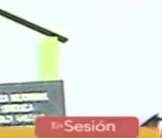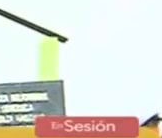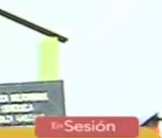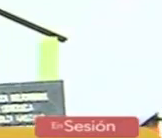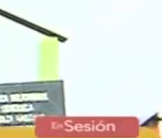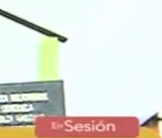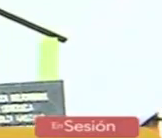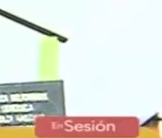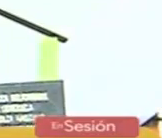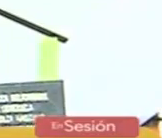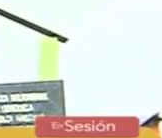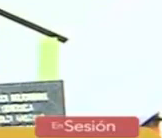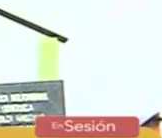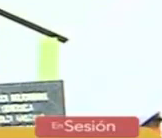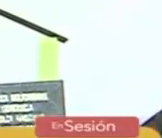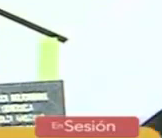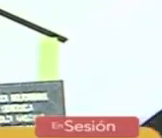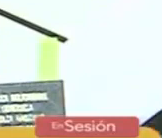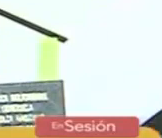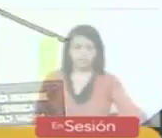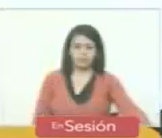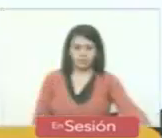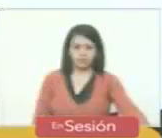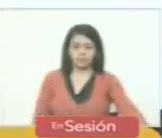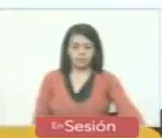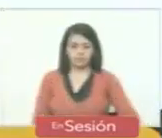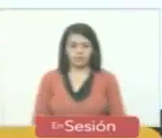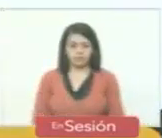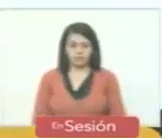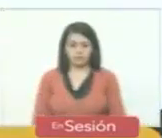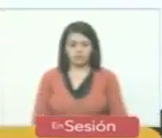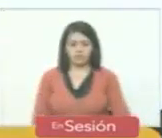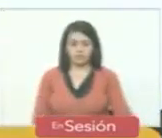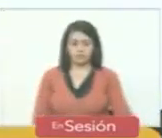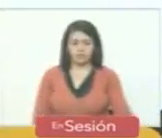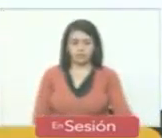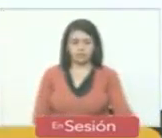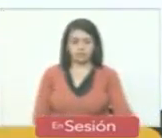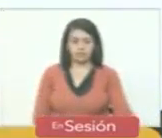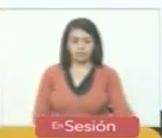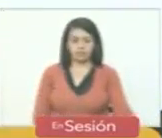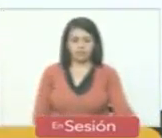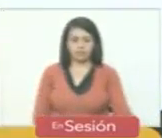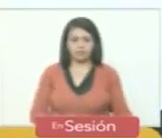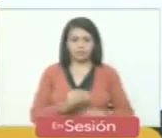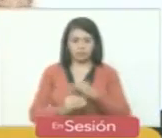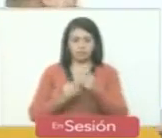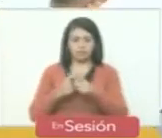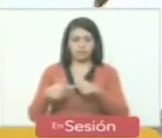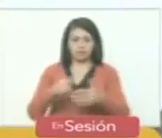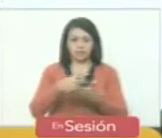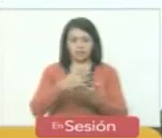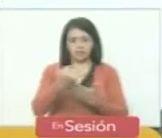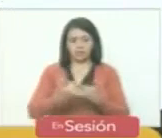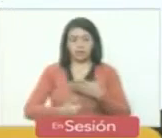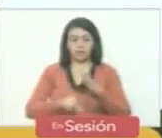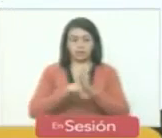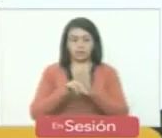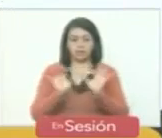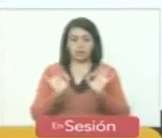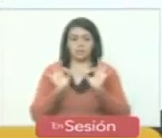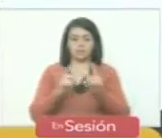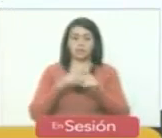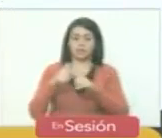Infante, presidente de la Comisión Permanente de Desarrollo Social Integral, mediante la cual remite el proyecto de ley especial